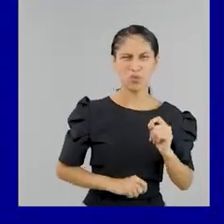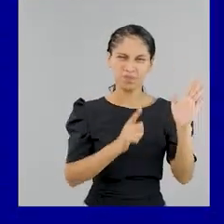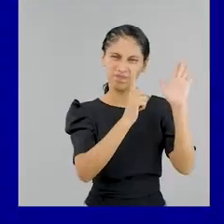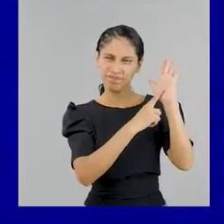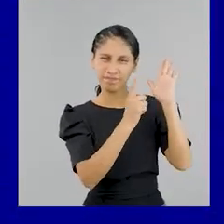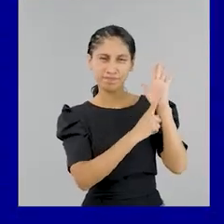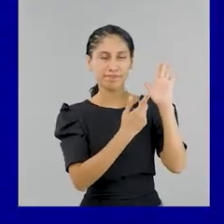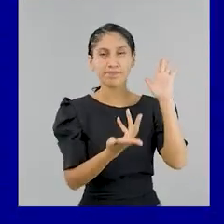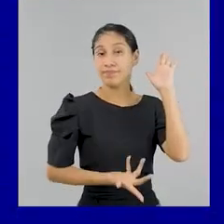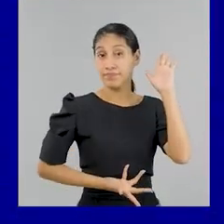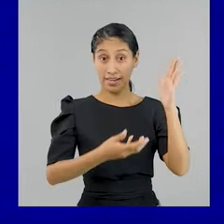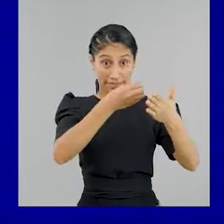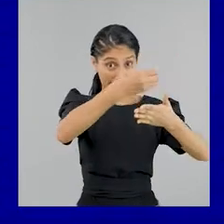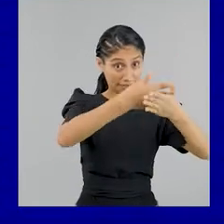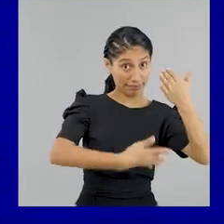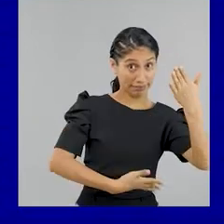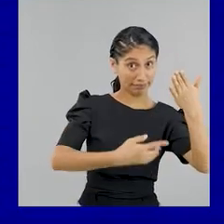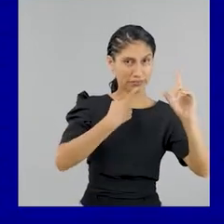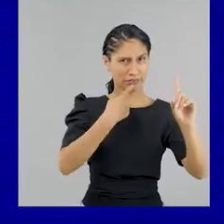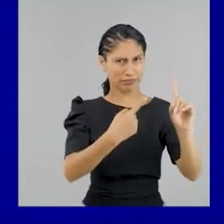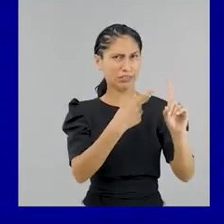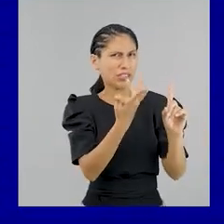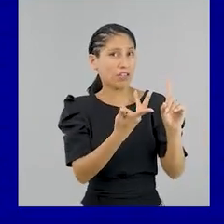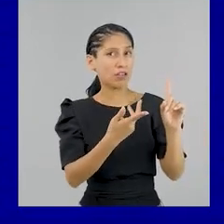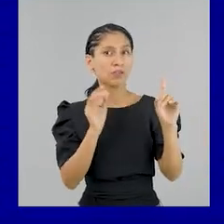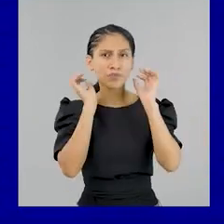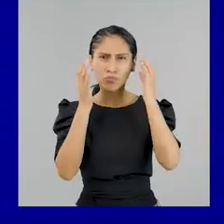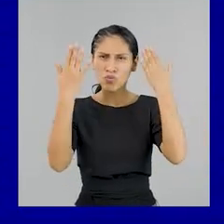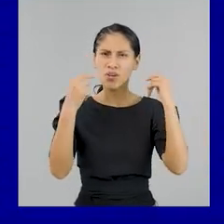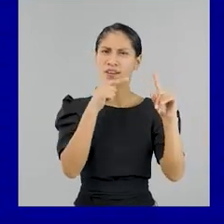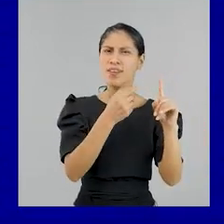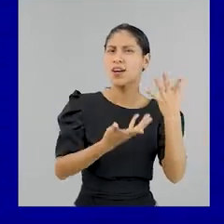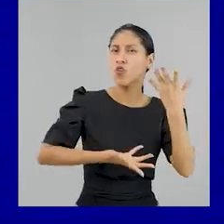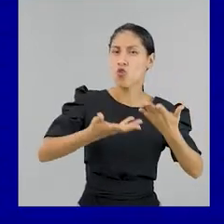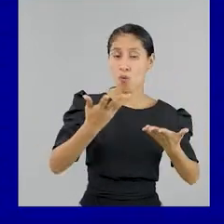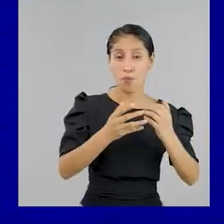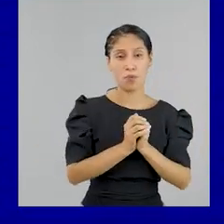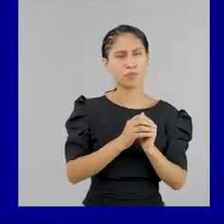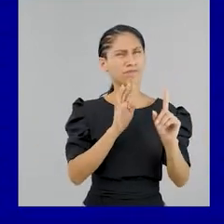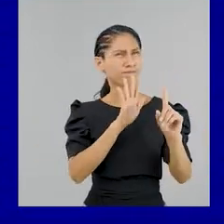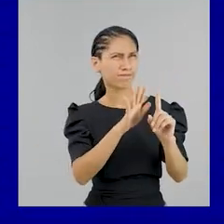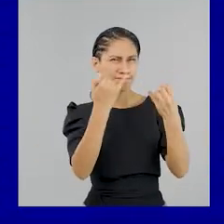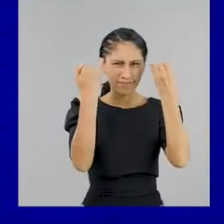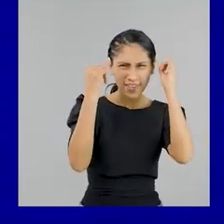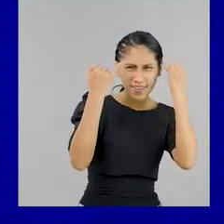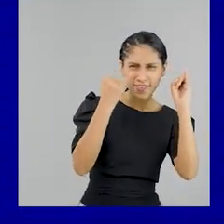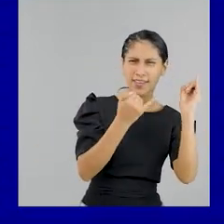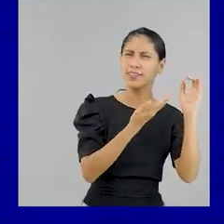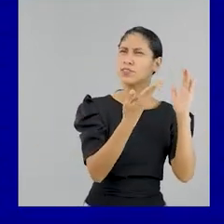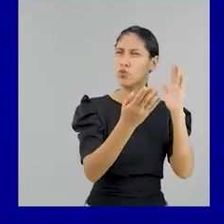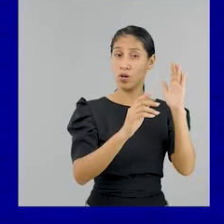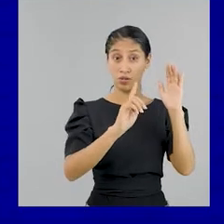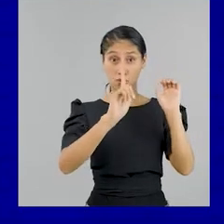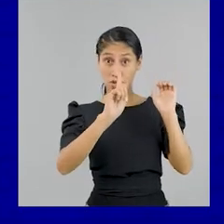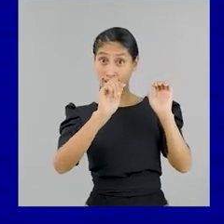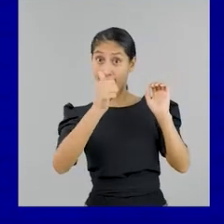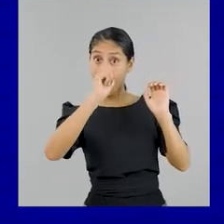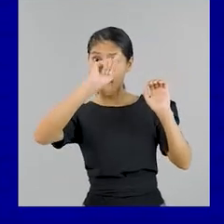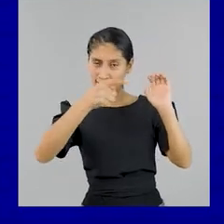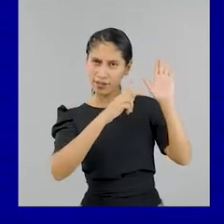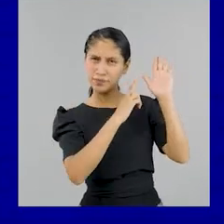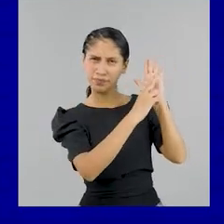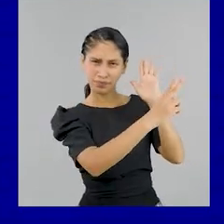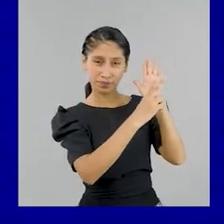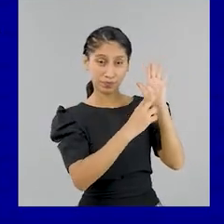el texto militante se relaciona con una persona que A. Idea las estrategias empleadas en la